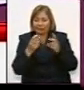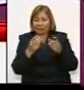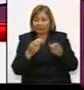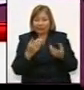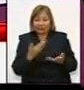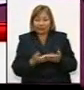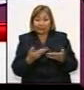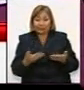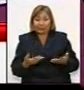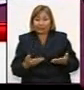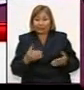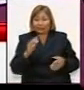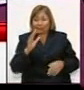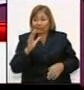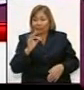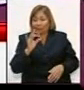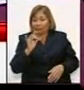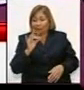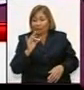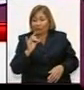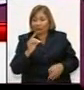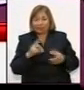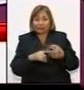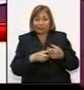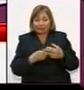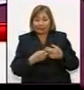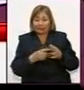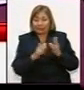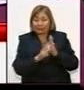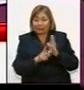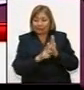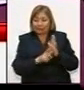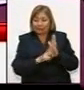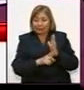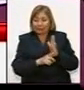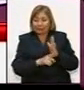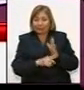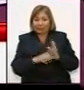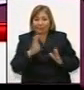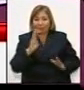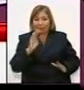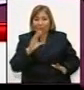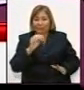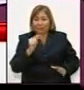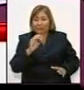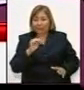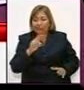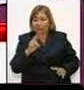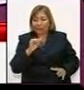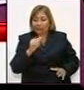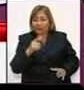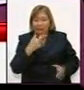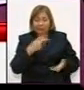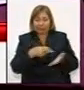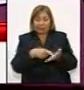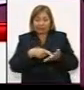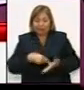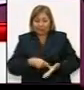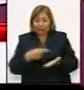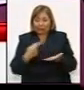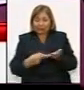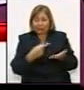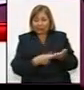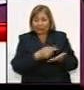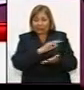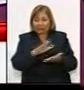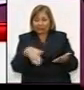Hay casi ocho iniciativas legislativas que proponen el retorno a la bicameralidad. y nosotros estamos obligados a debatir todos los